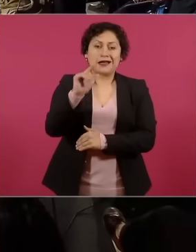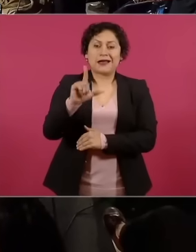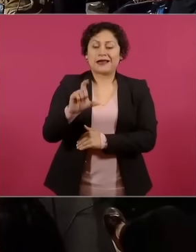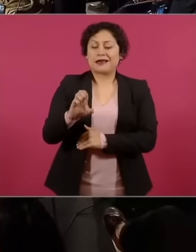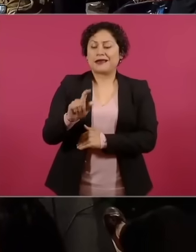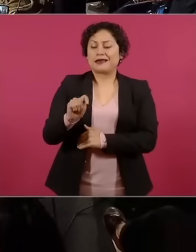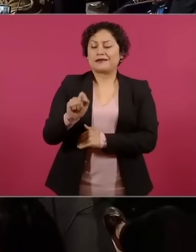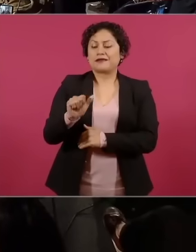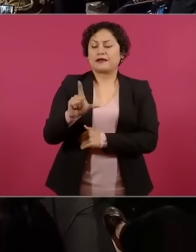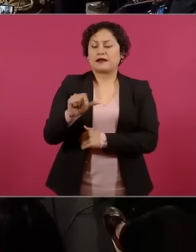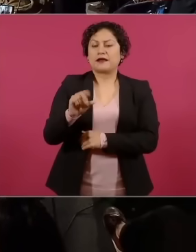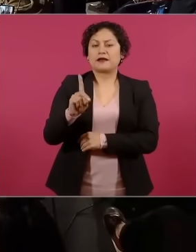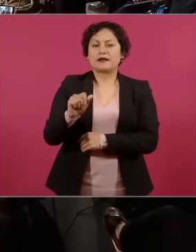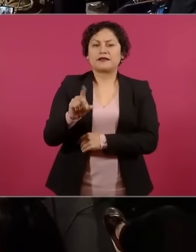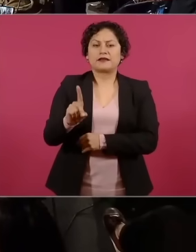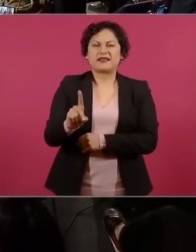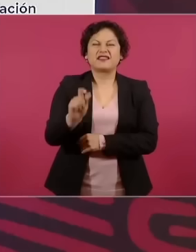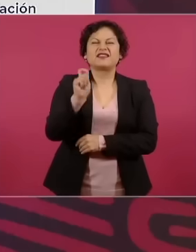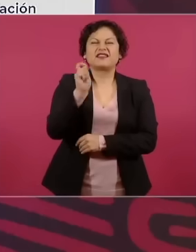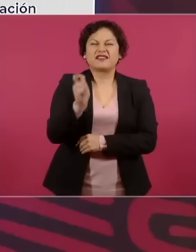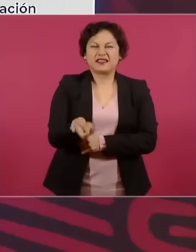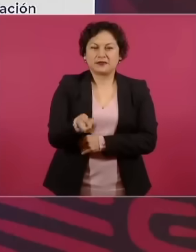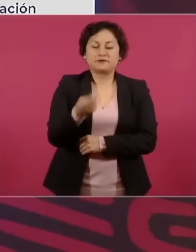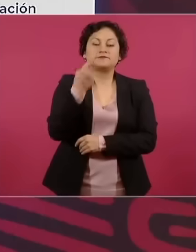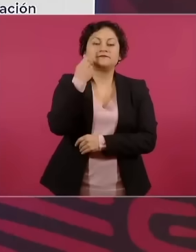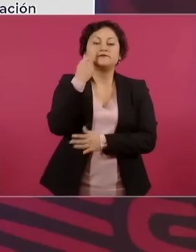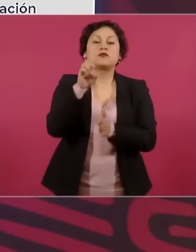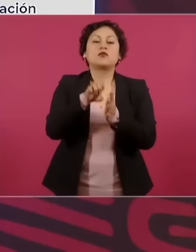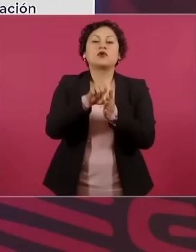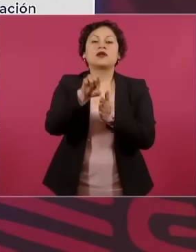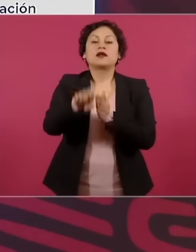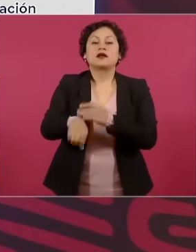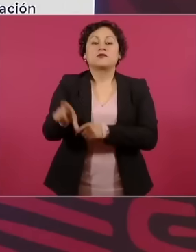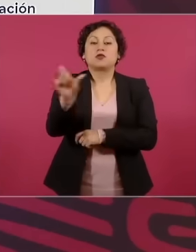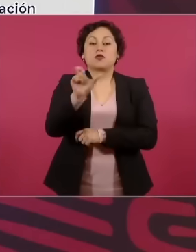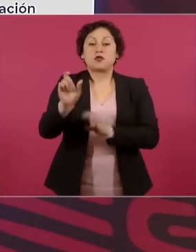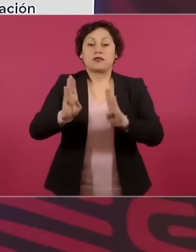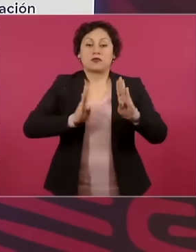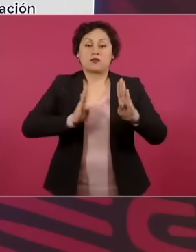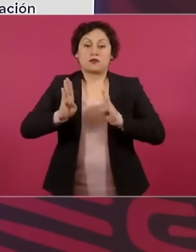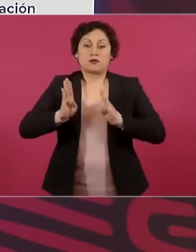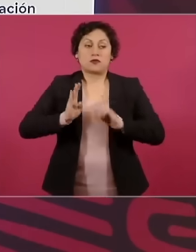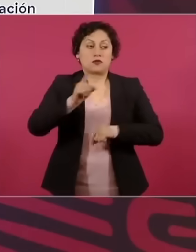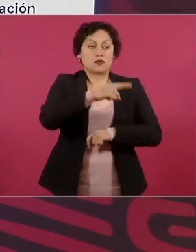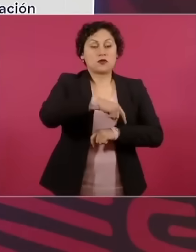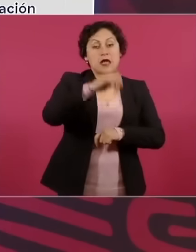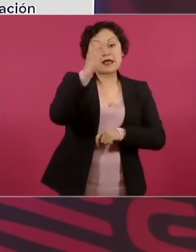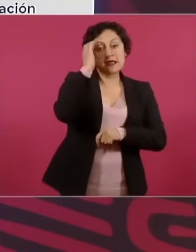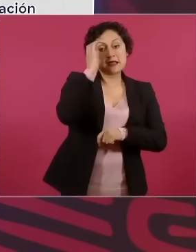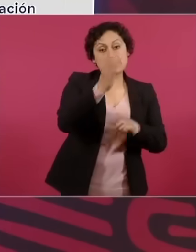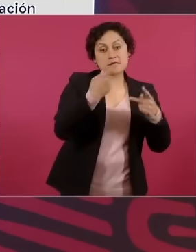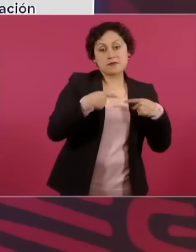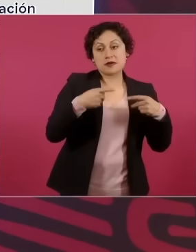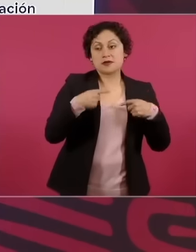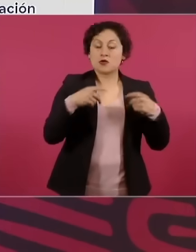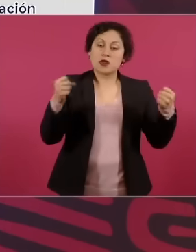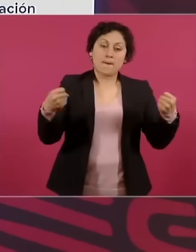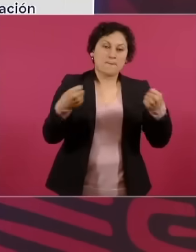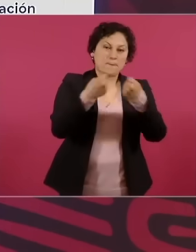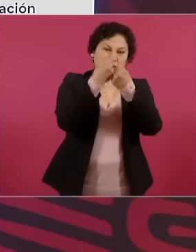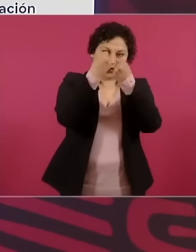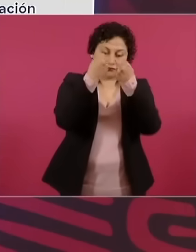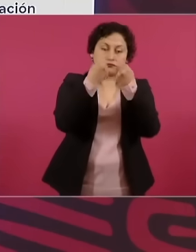de letalidad? Es cuando hay un enfrentamiento entre Fuerzas Armadas y delincuencia y son más los